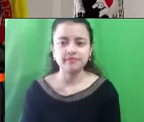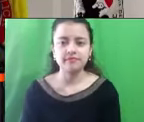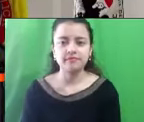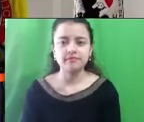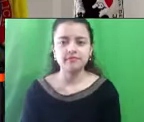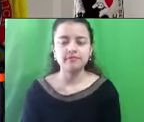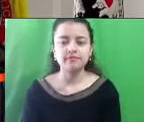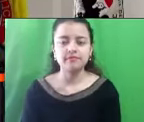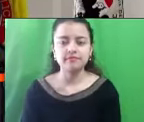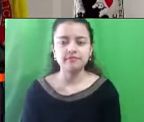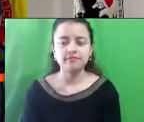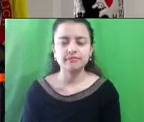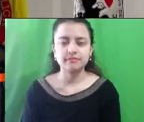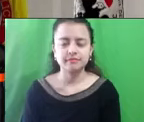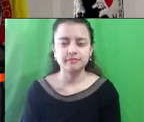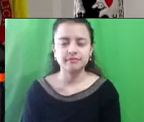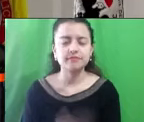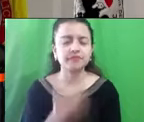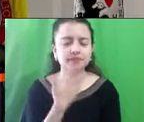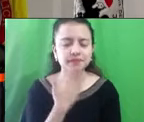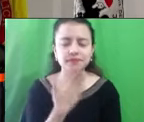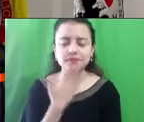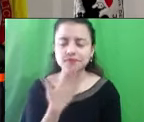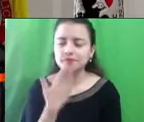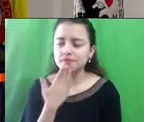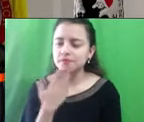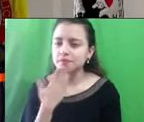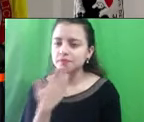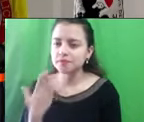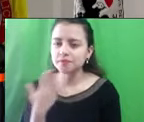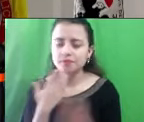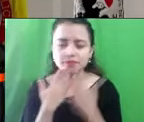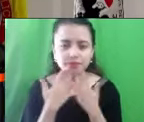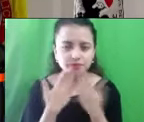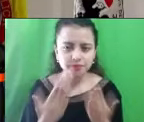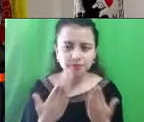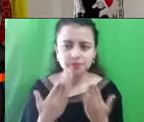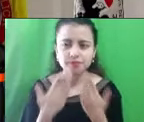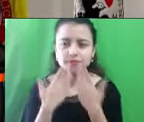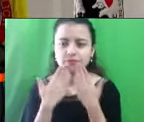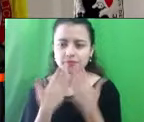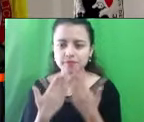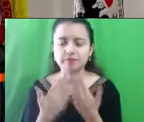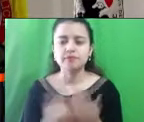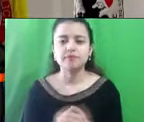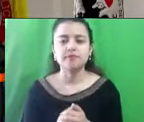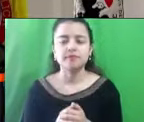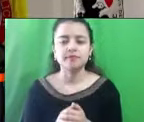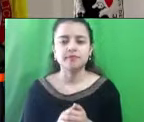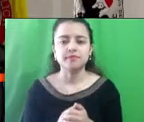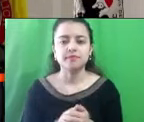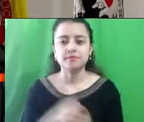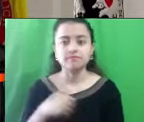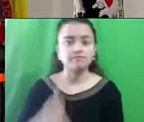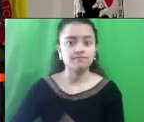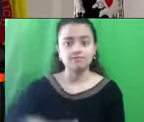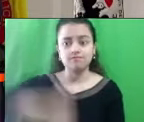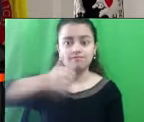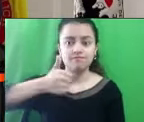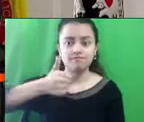a cada uno de los integrantes de la Junta Directiva de la empresa Aguas de Facatativá, al señor alcalde, el doctor Guillermo